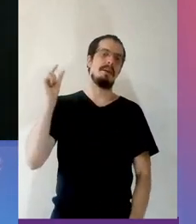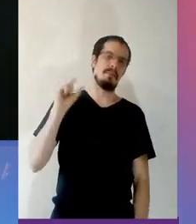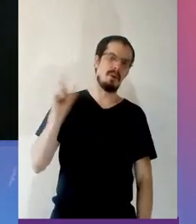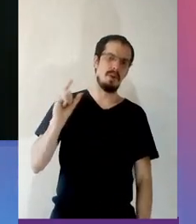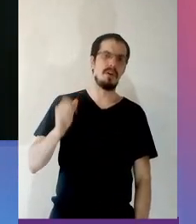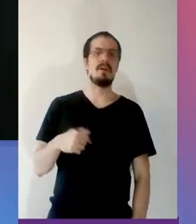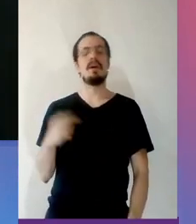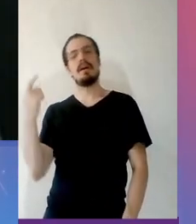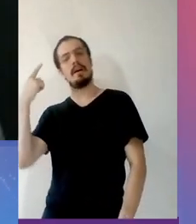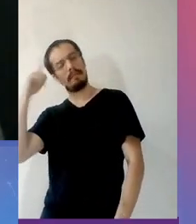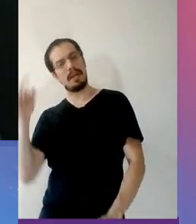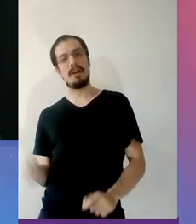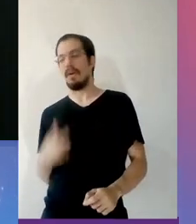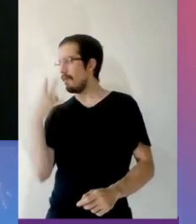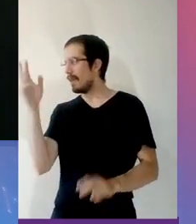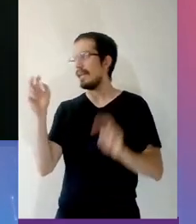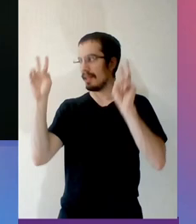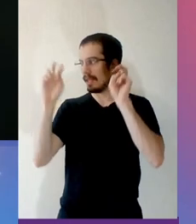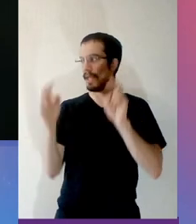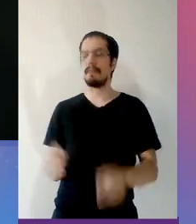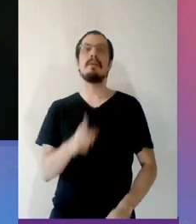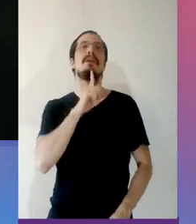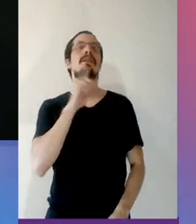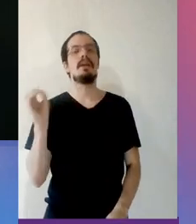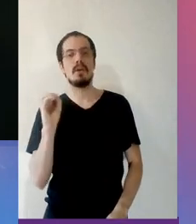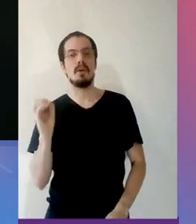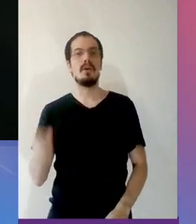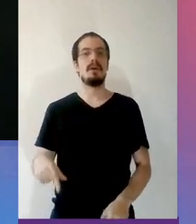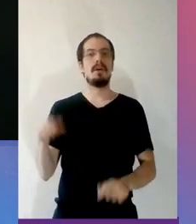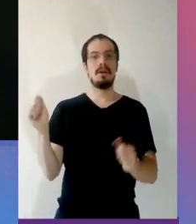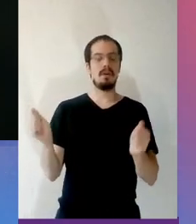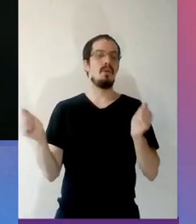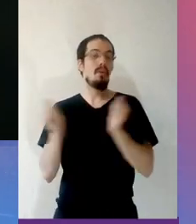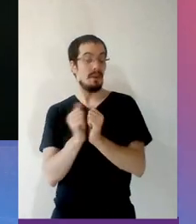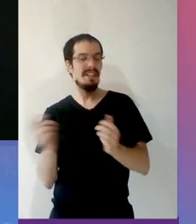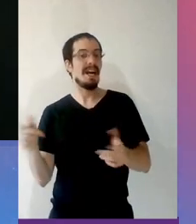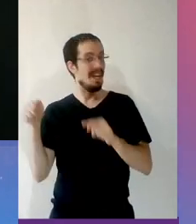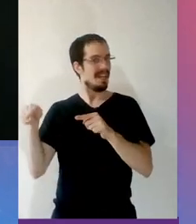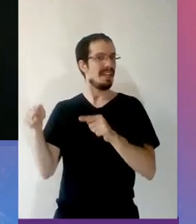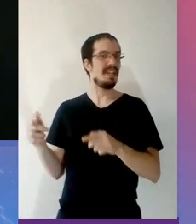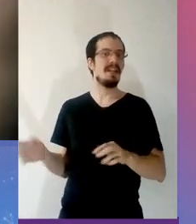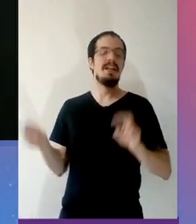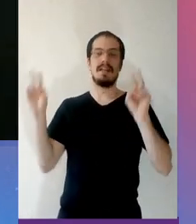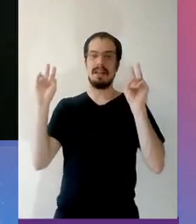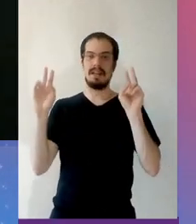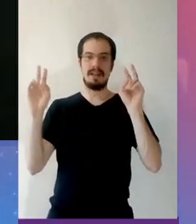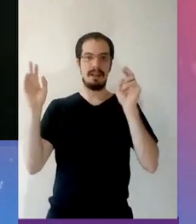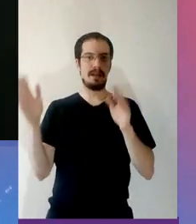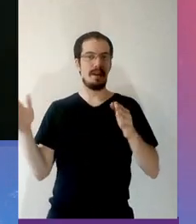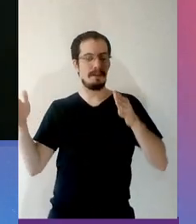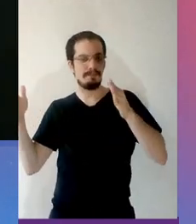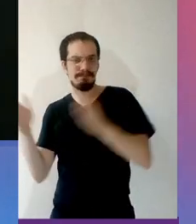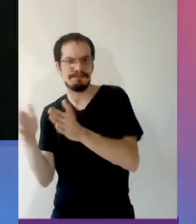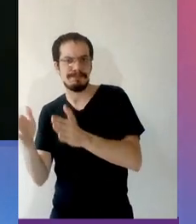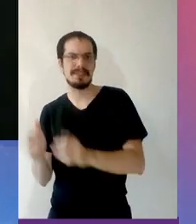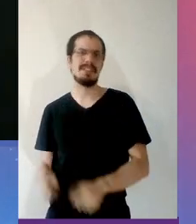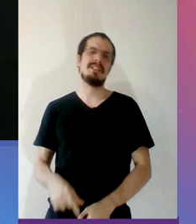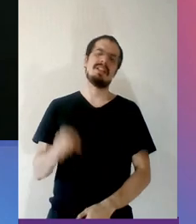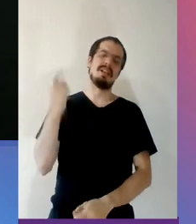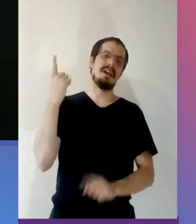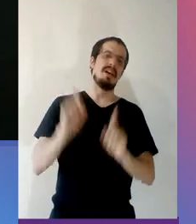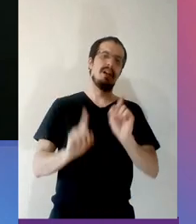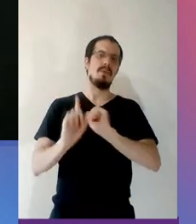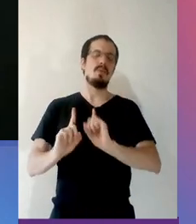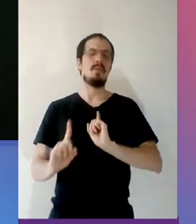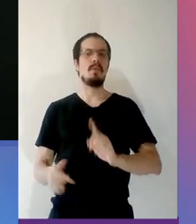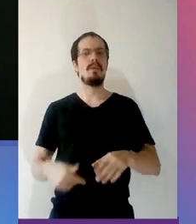ocupacional, kinesiología, que están como focalizadas ahí, pero en muchas otras carreras,